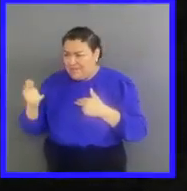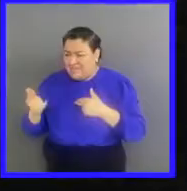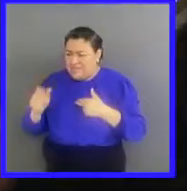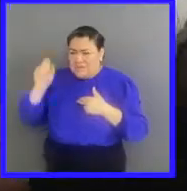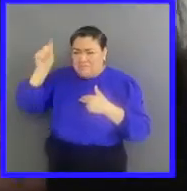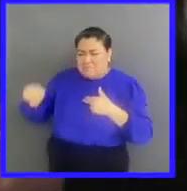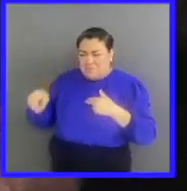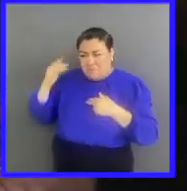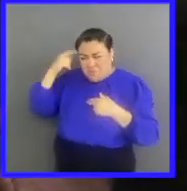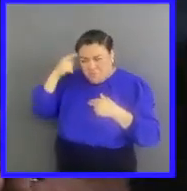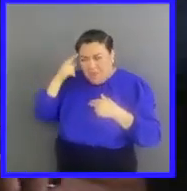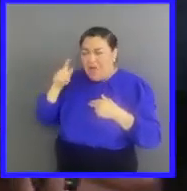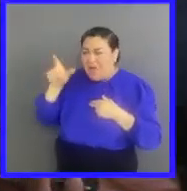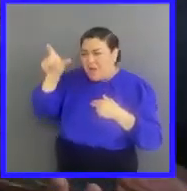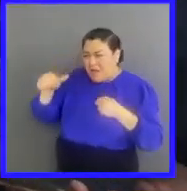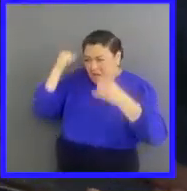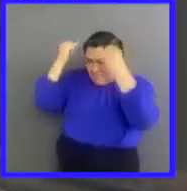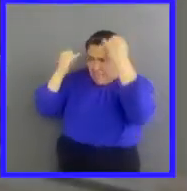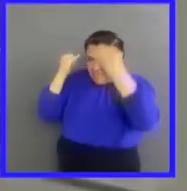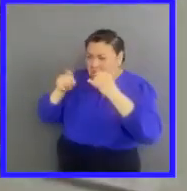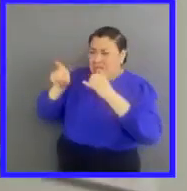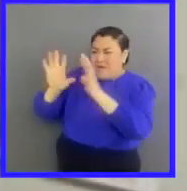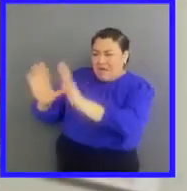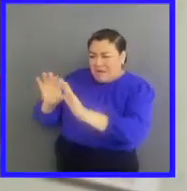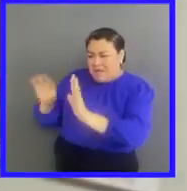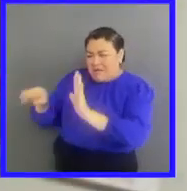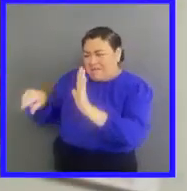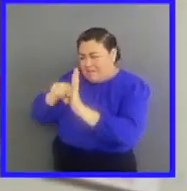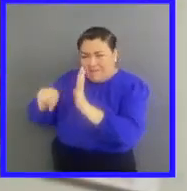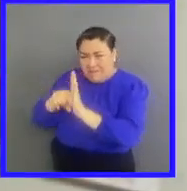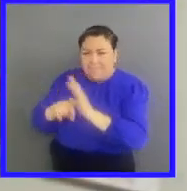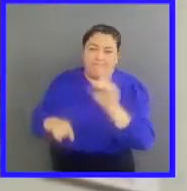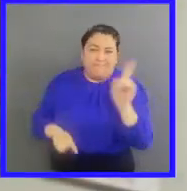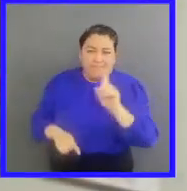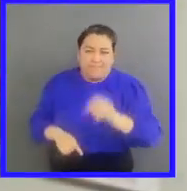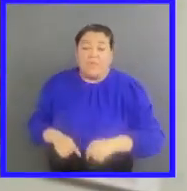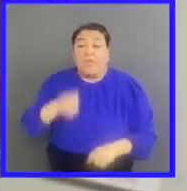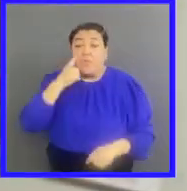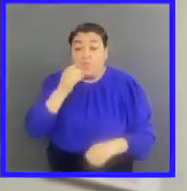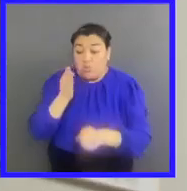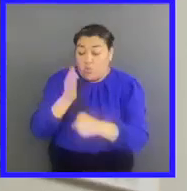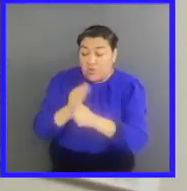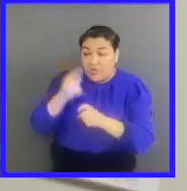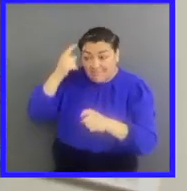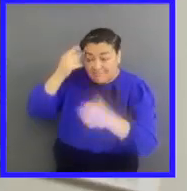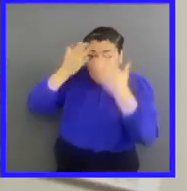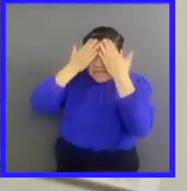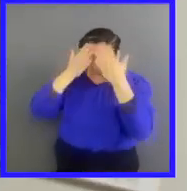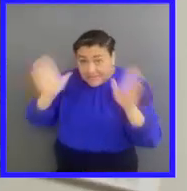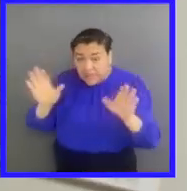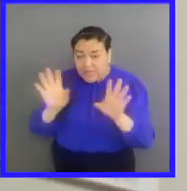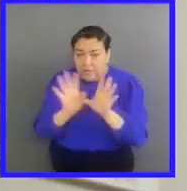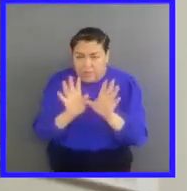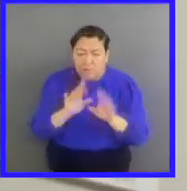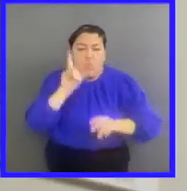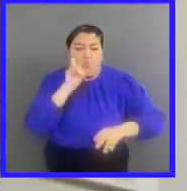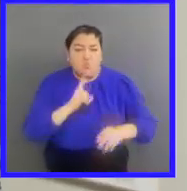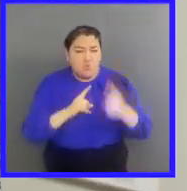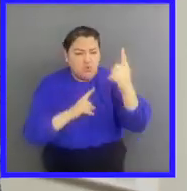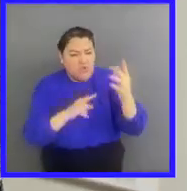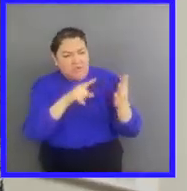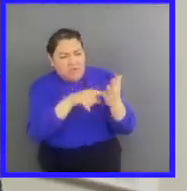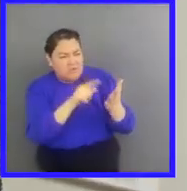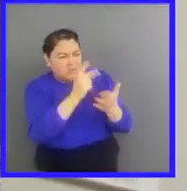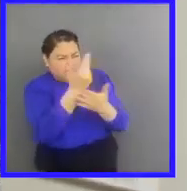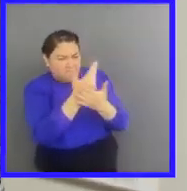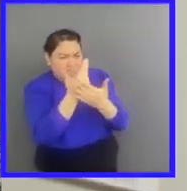ciertos espacios públicos. Es una gran oportunidad de ver una perspectiva diferente a partir de la lectura de dos mujeres curadoras en torno a cómo se va